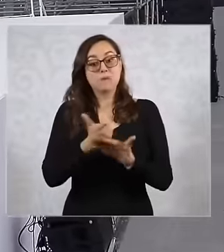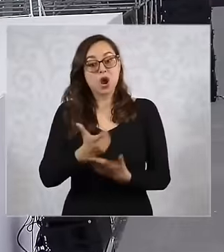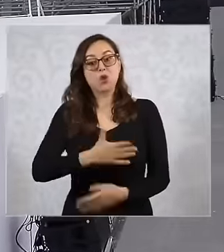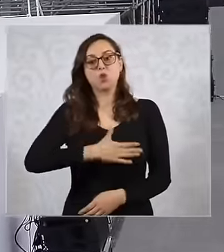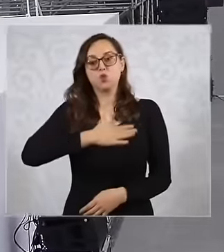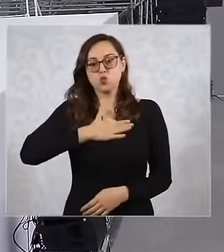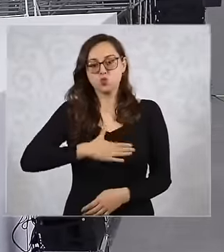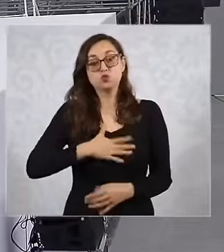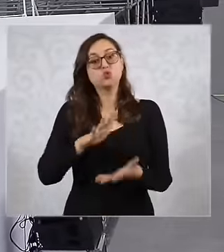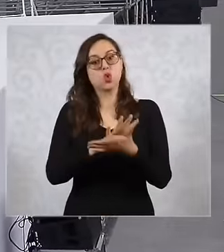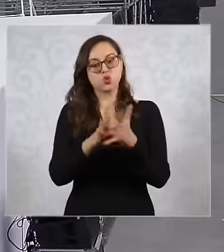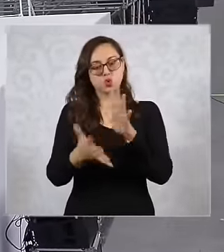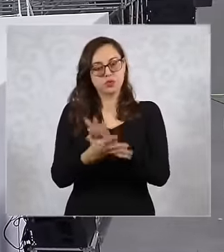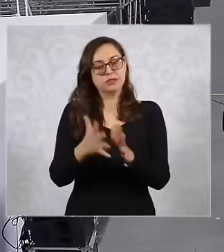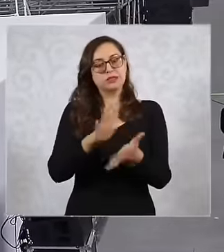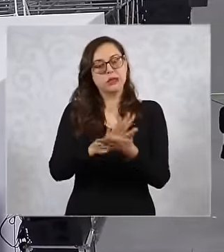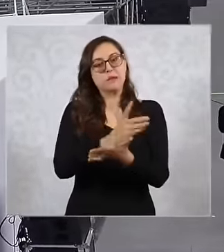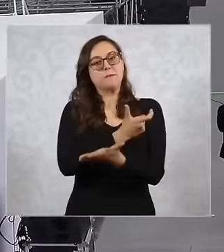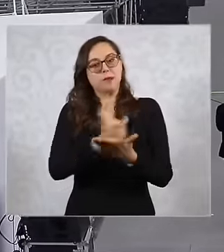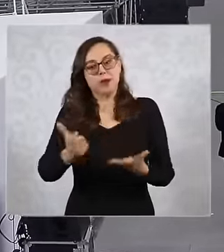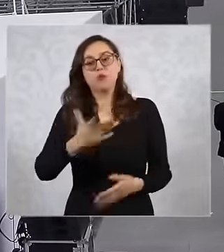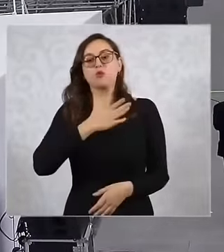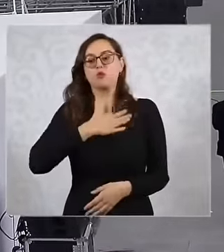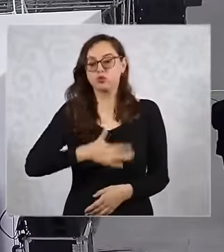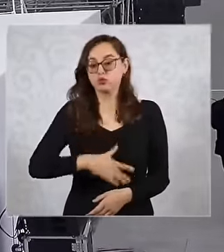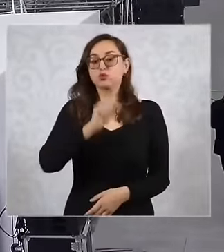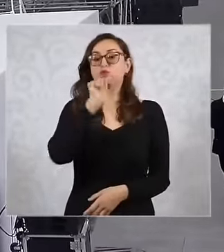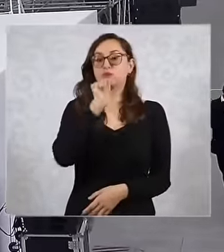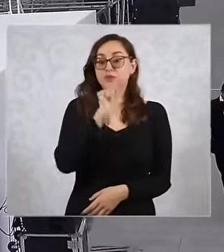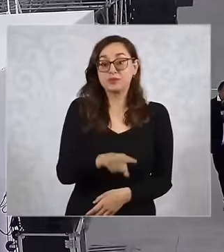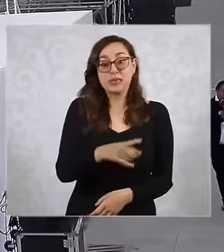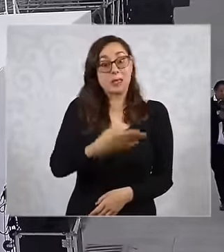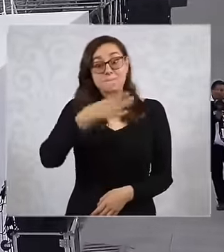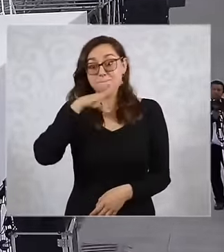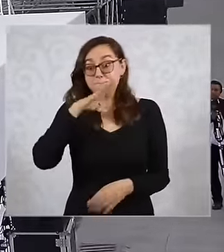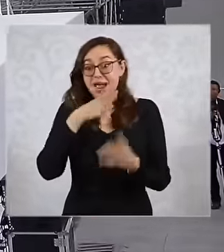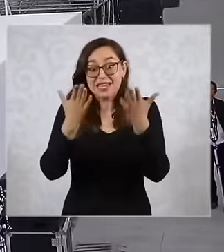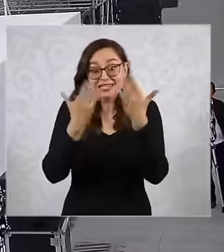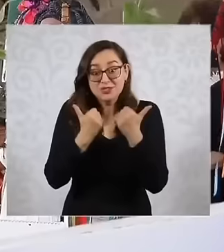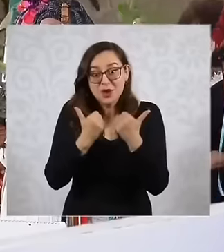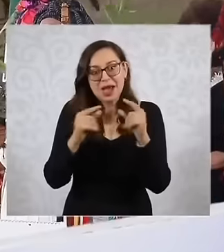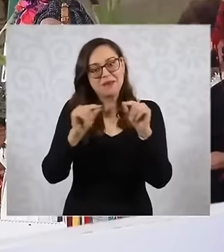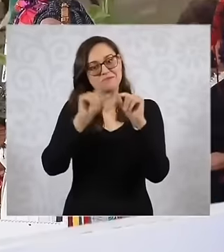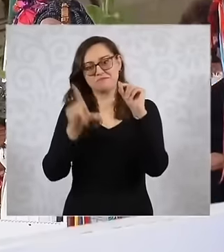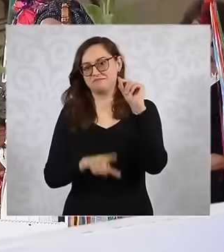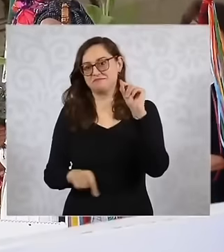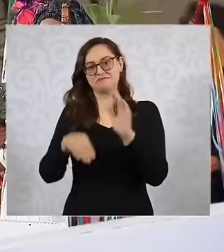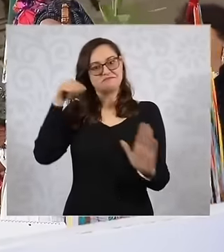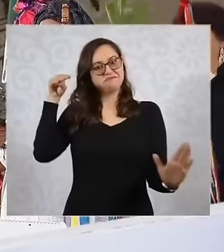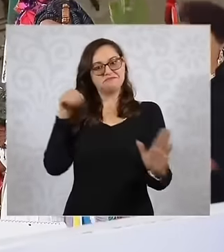en nuestro país. Y sin maíz,